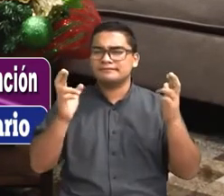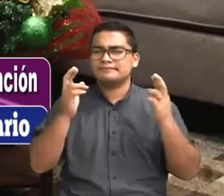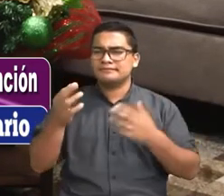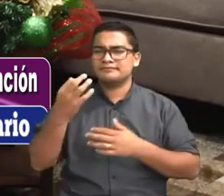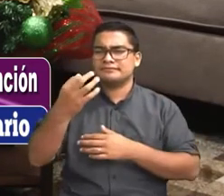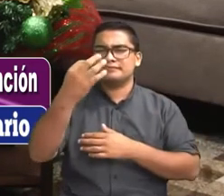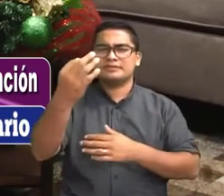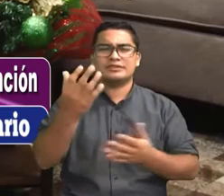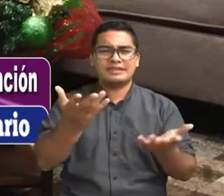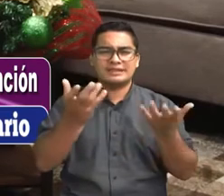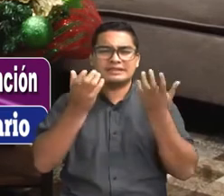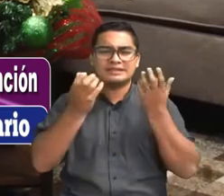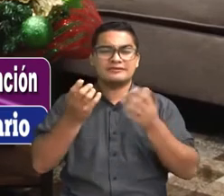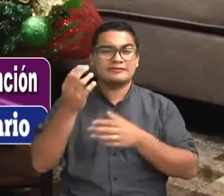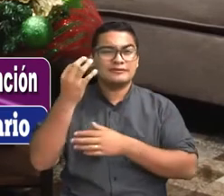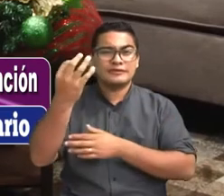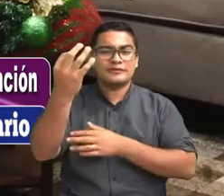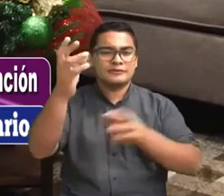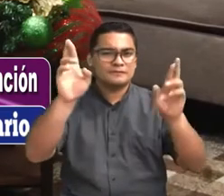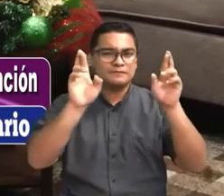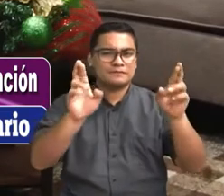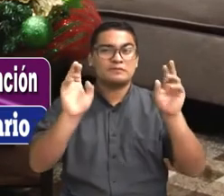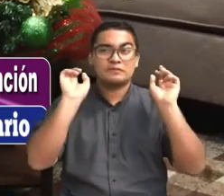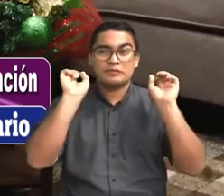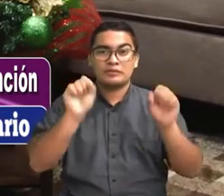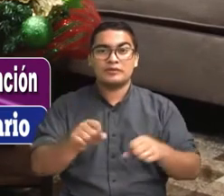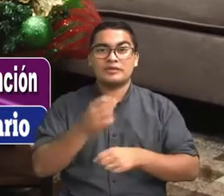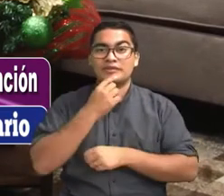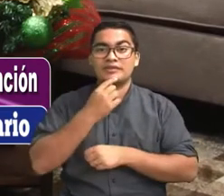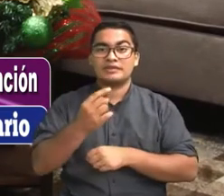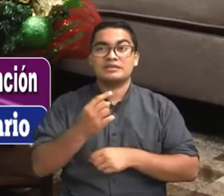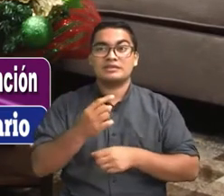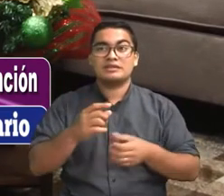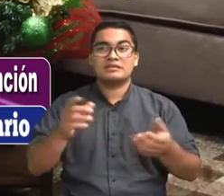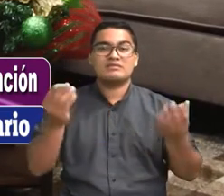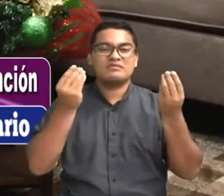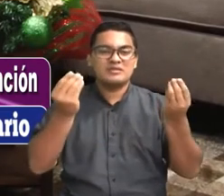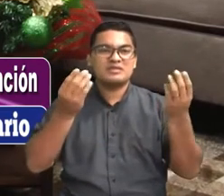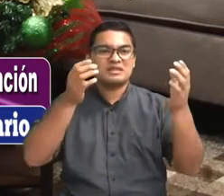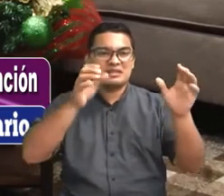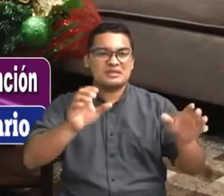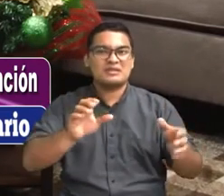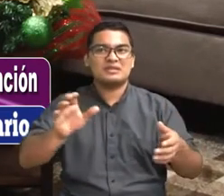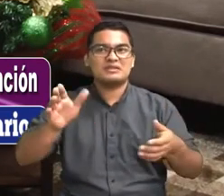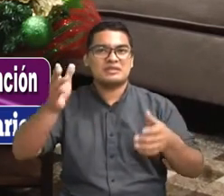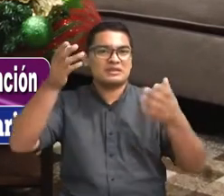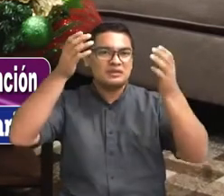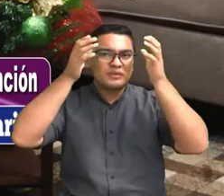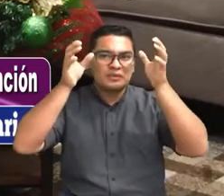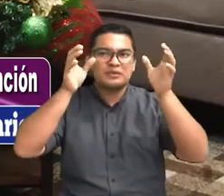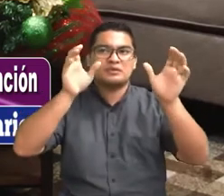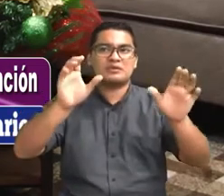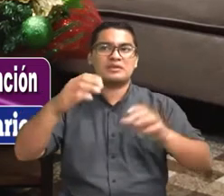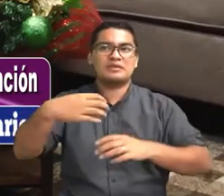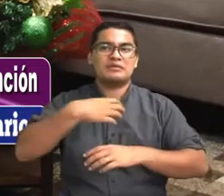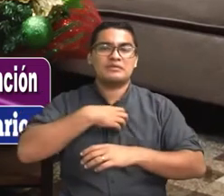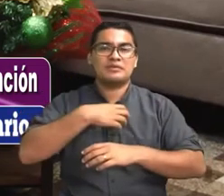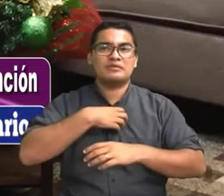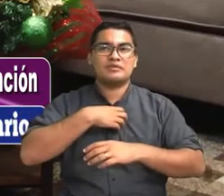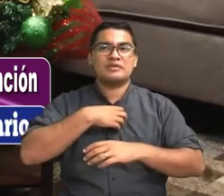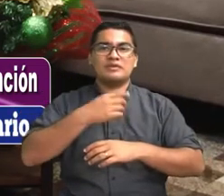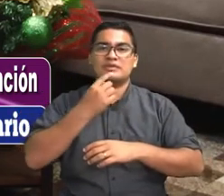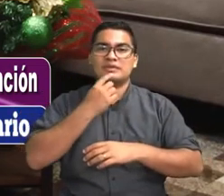tenemos grandes retos, claro. desafíos, qué decir, no de desaprender muchas cosas culturales, ¿verdad? No